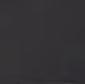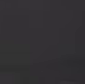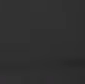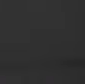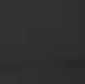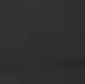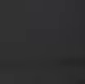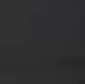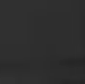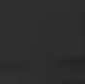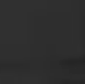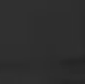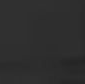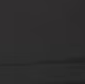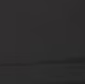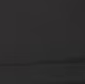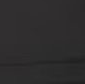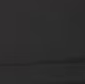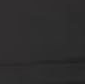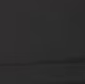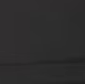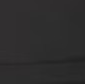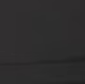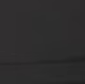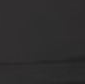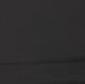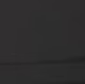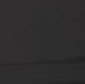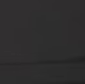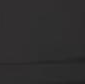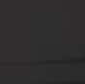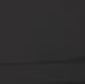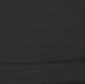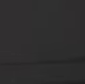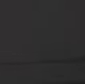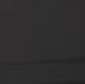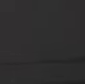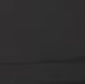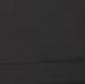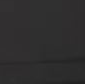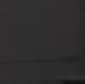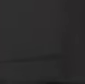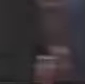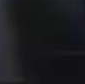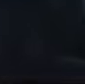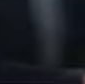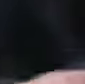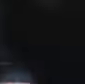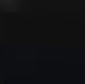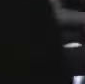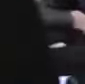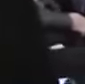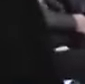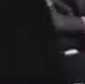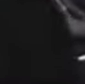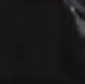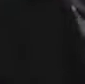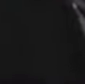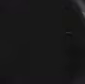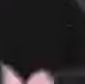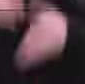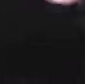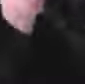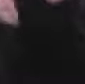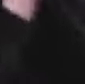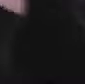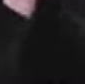Junto a ella saludamos también a los miembros del Honorable Consejo Municipal, conformado por don Andrés Diván,